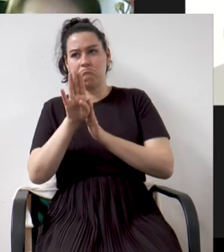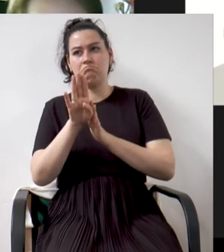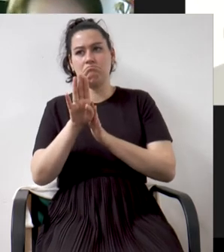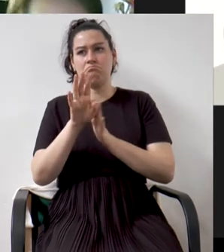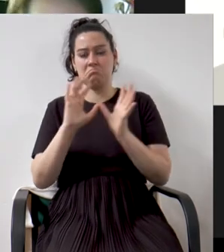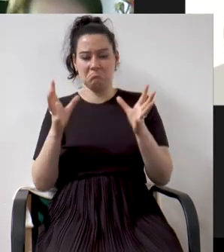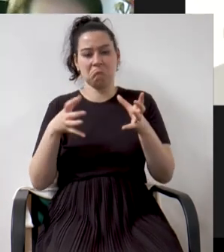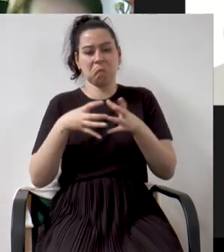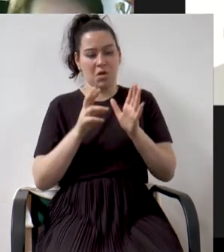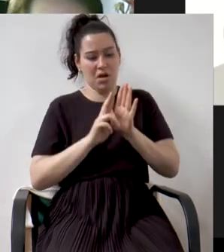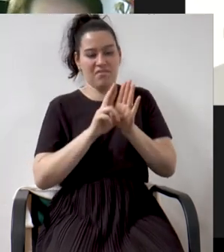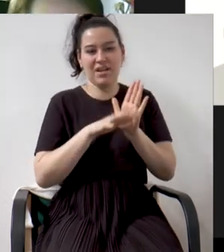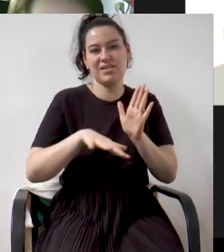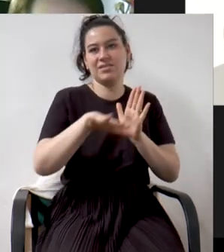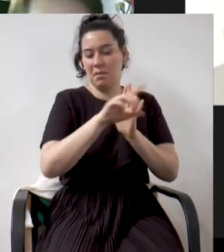grupo de referencia.